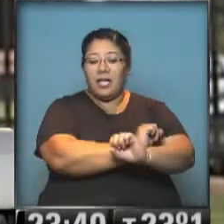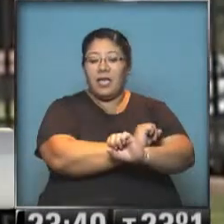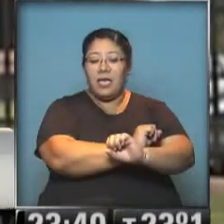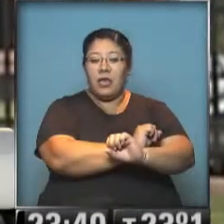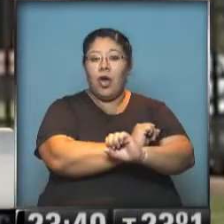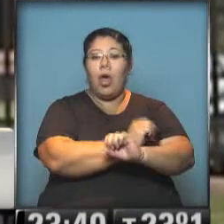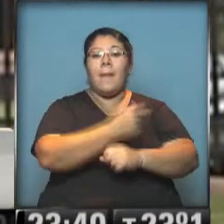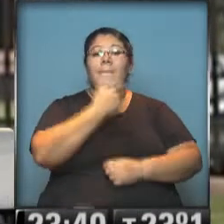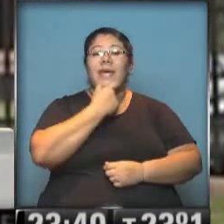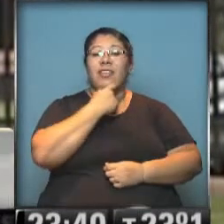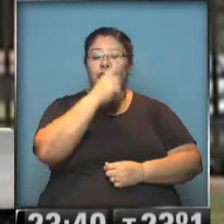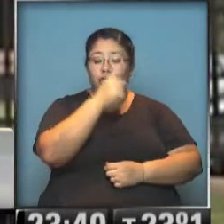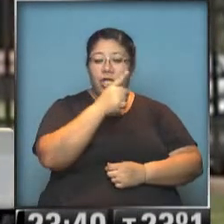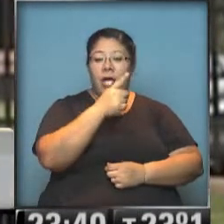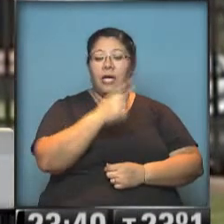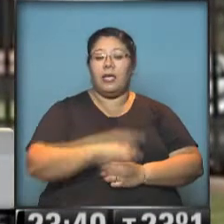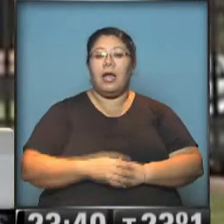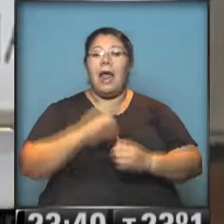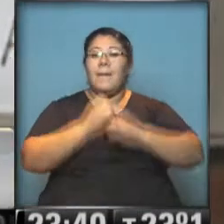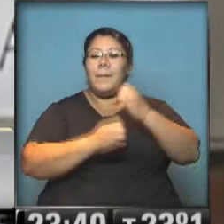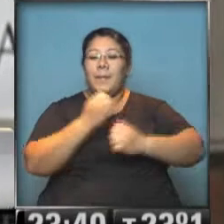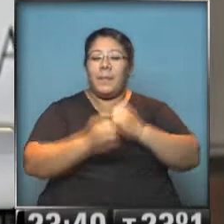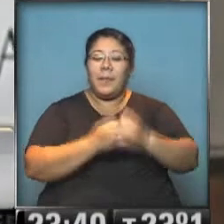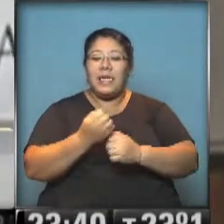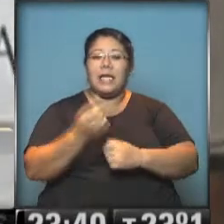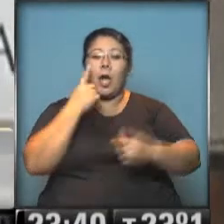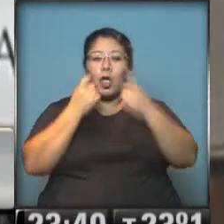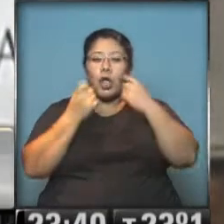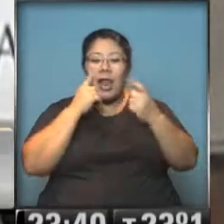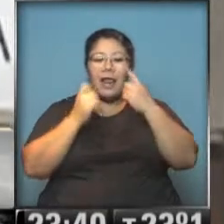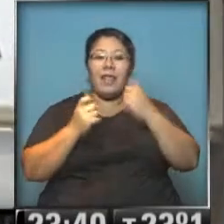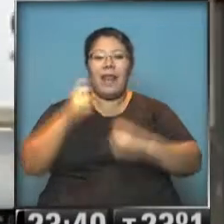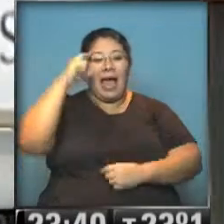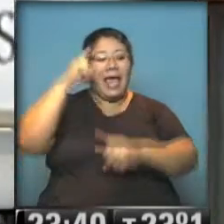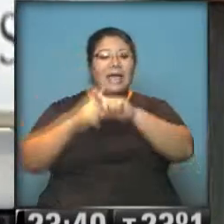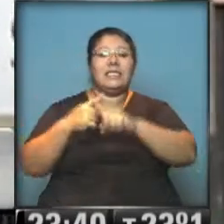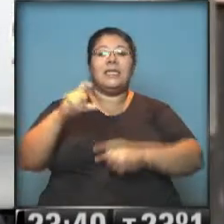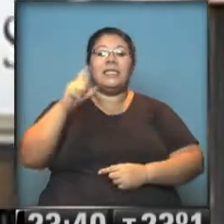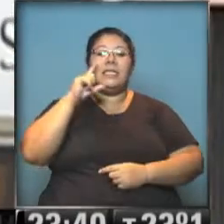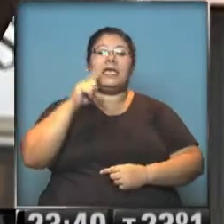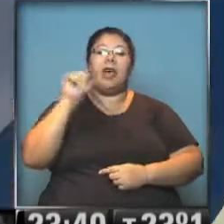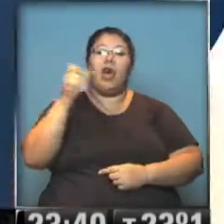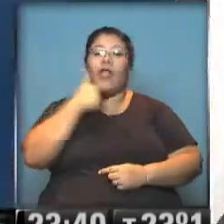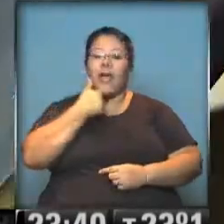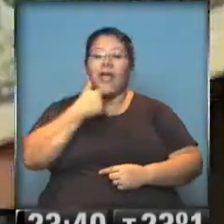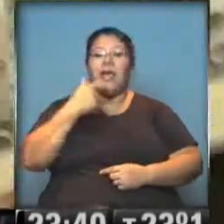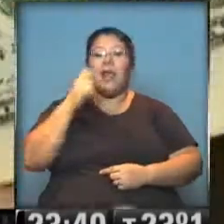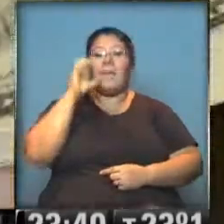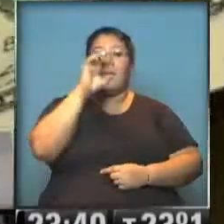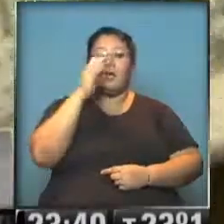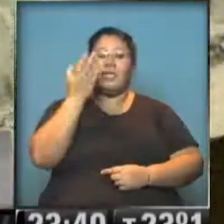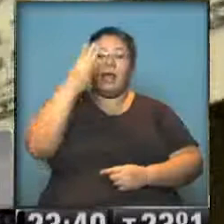que hizo la empresa The All Fund, controlante de la ex Chicone Calcográfica en la provincia de Formosa. El